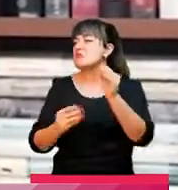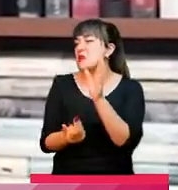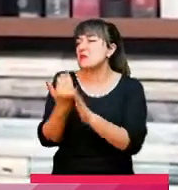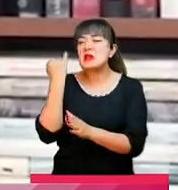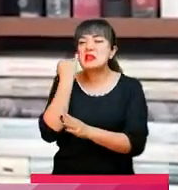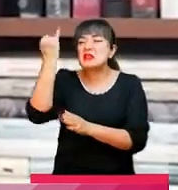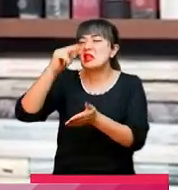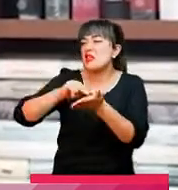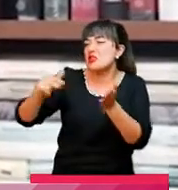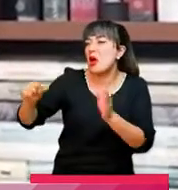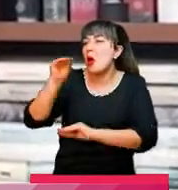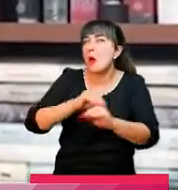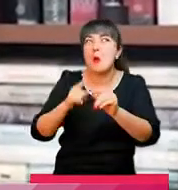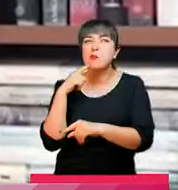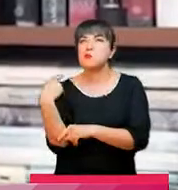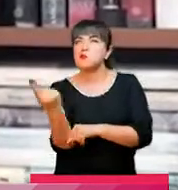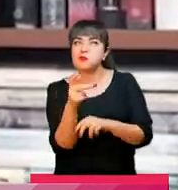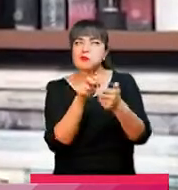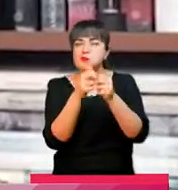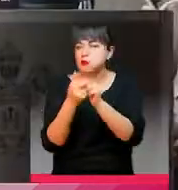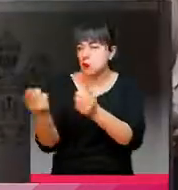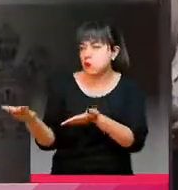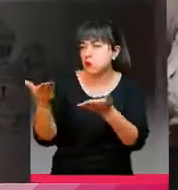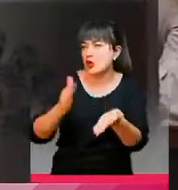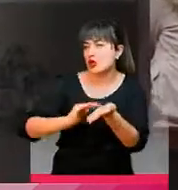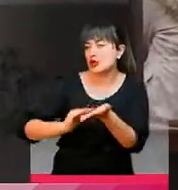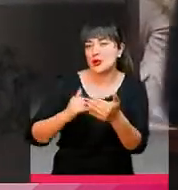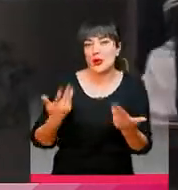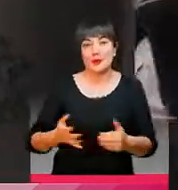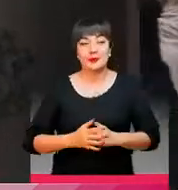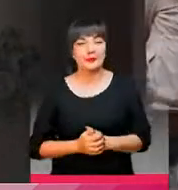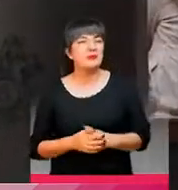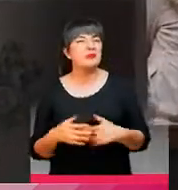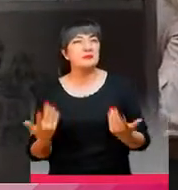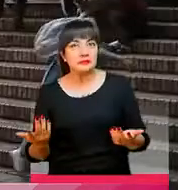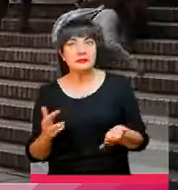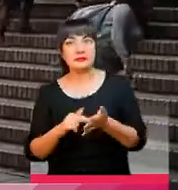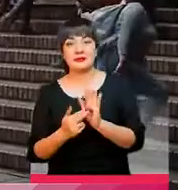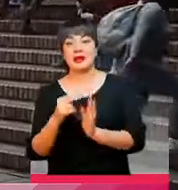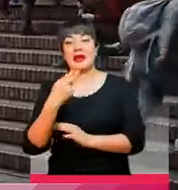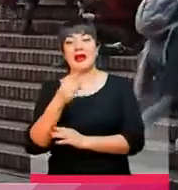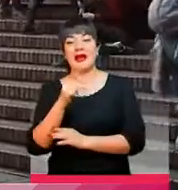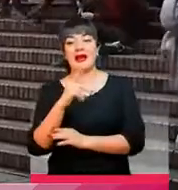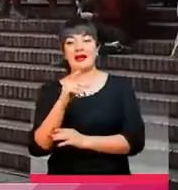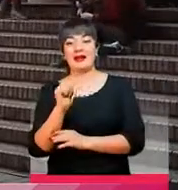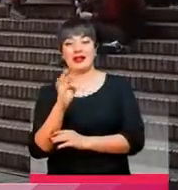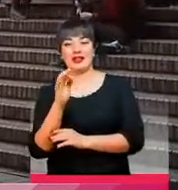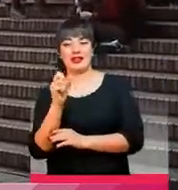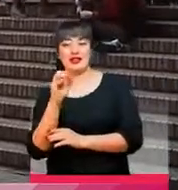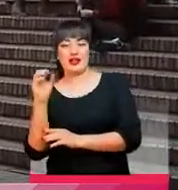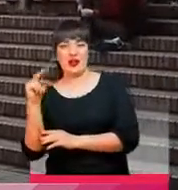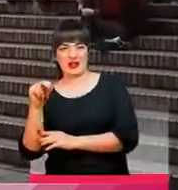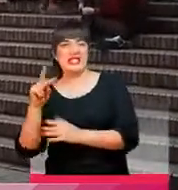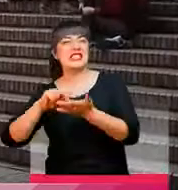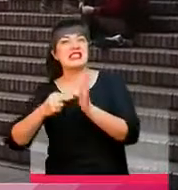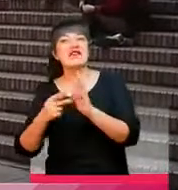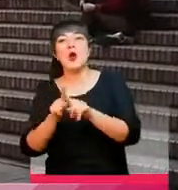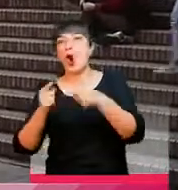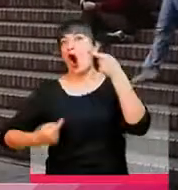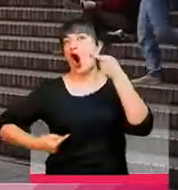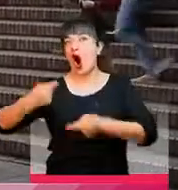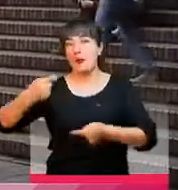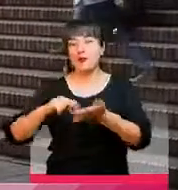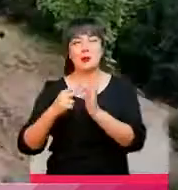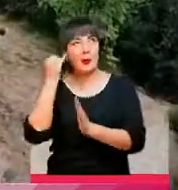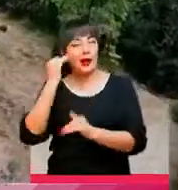solución de alguna de estas grandes problemáticas. Se trata de una hackathon, que es una competencia que a través de la innovación y